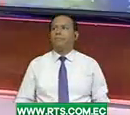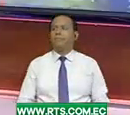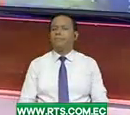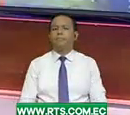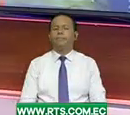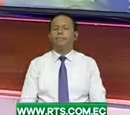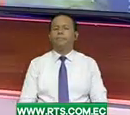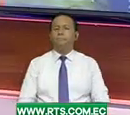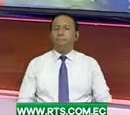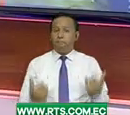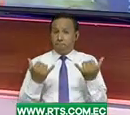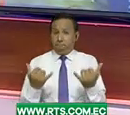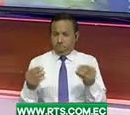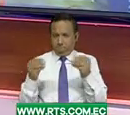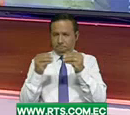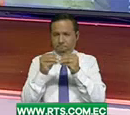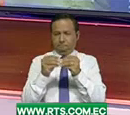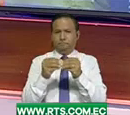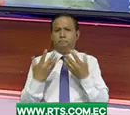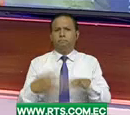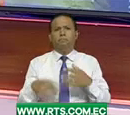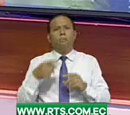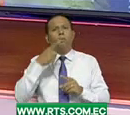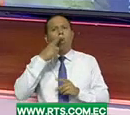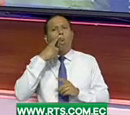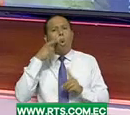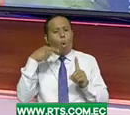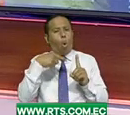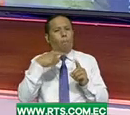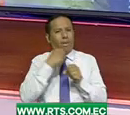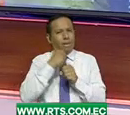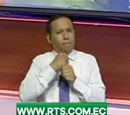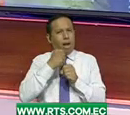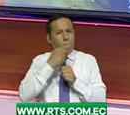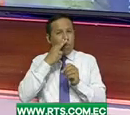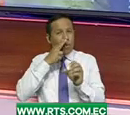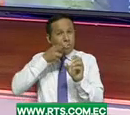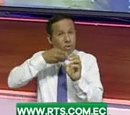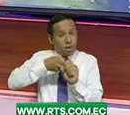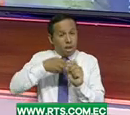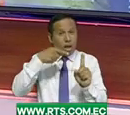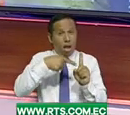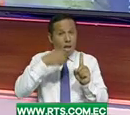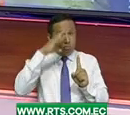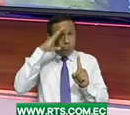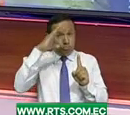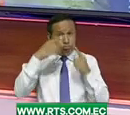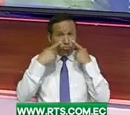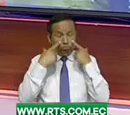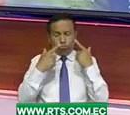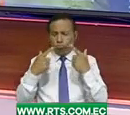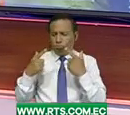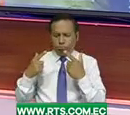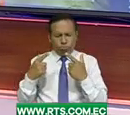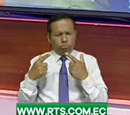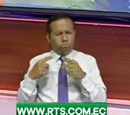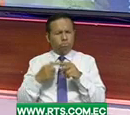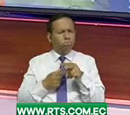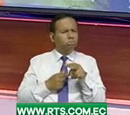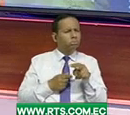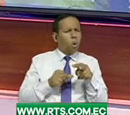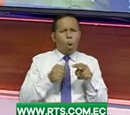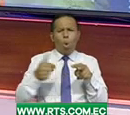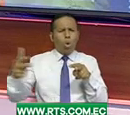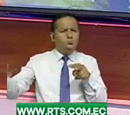Vamos enseguida con la valiente acción de un guardia de una gasolinera que frustró el robo a uno de los despachadores de la estación